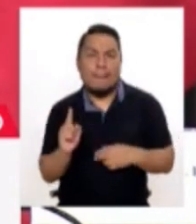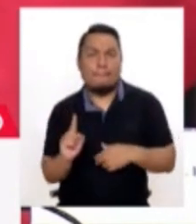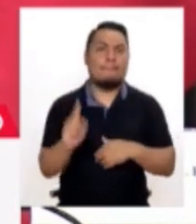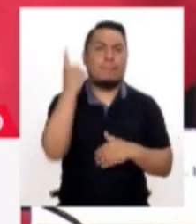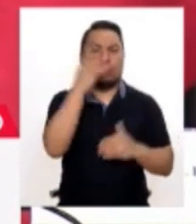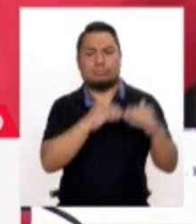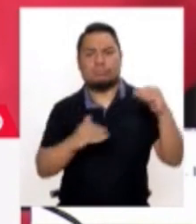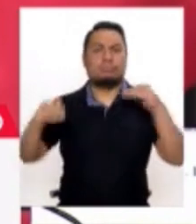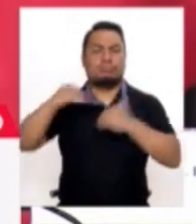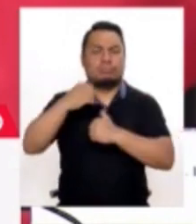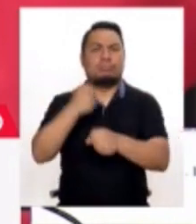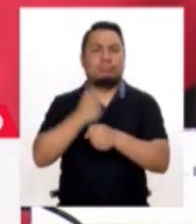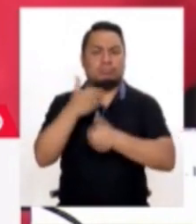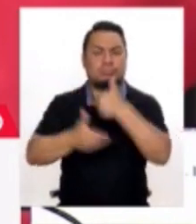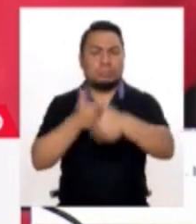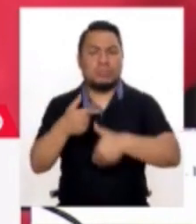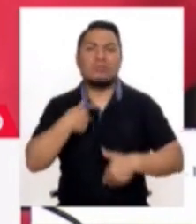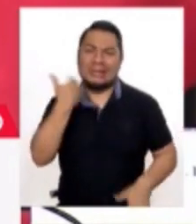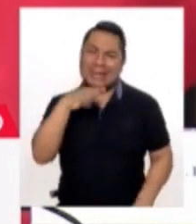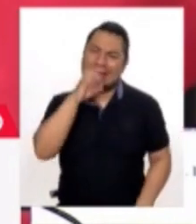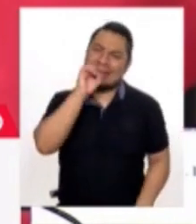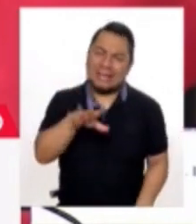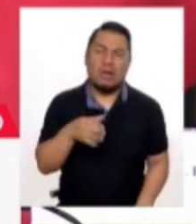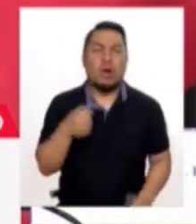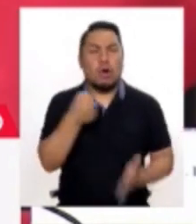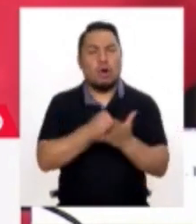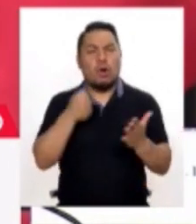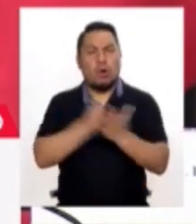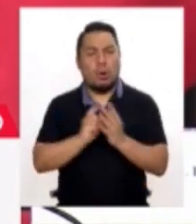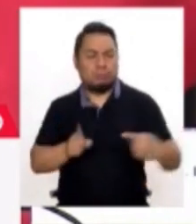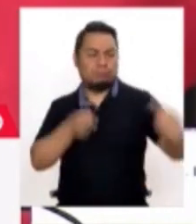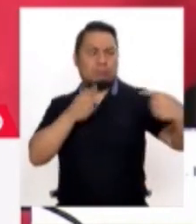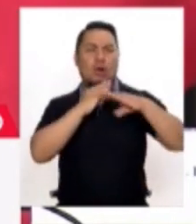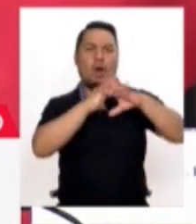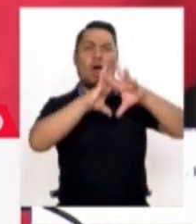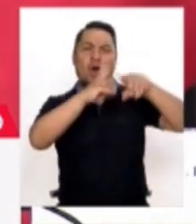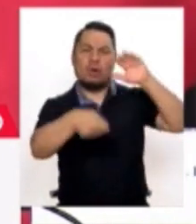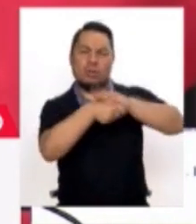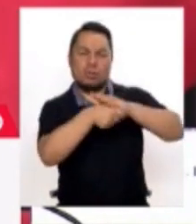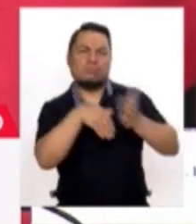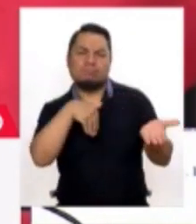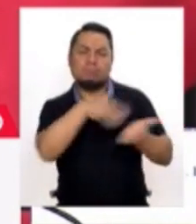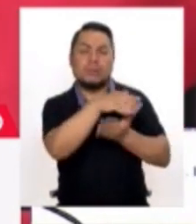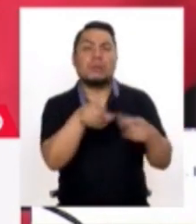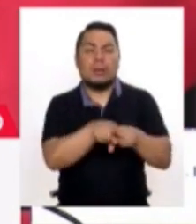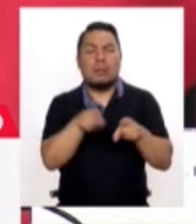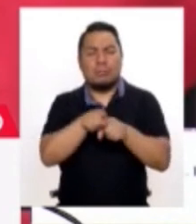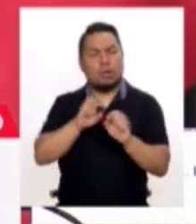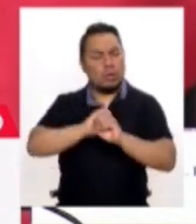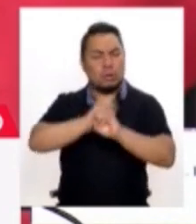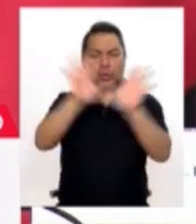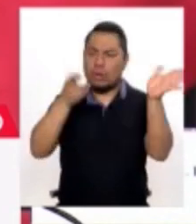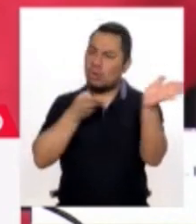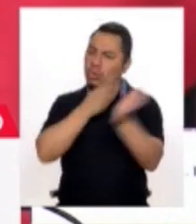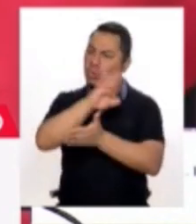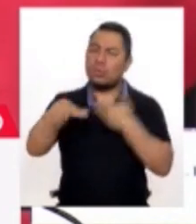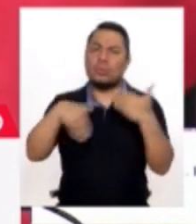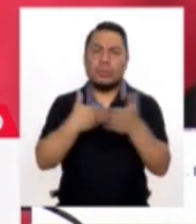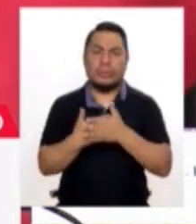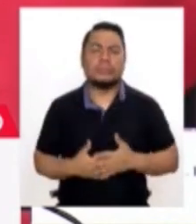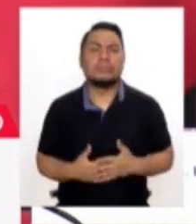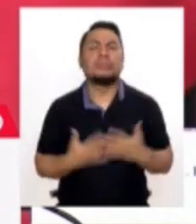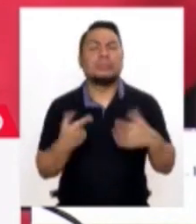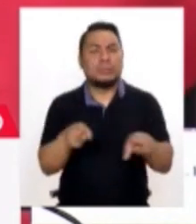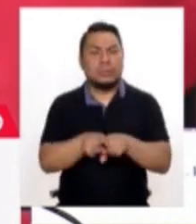orden, porque, como ya he dicho, la lucha frontal contra la corrupción, la lucha por la transparencia,